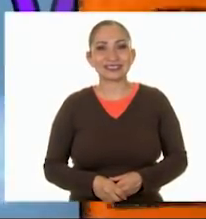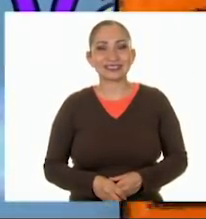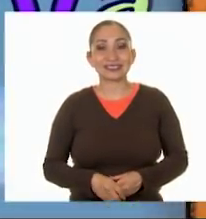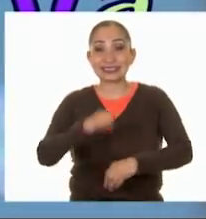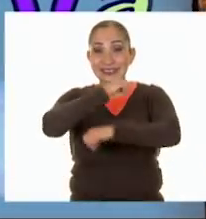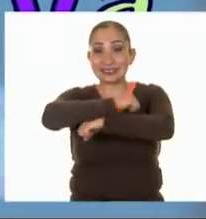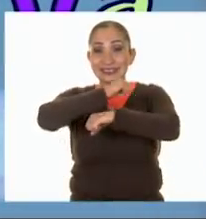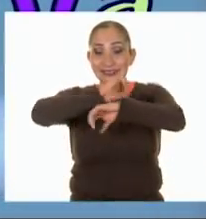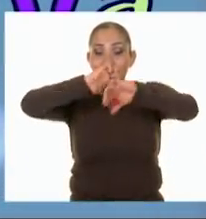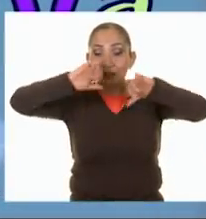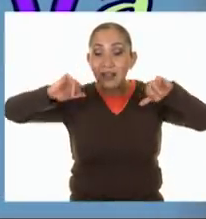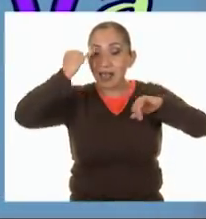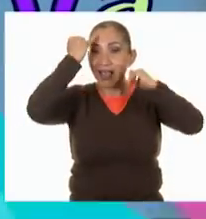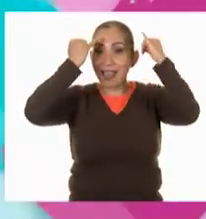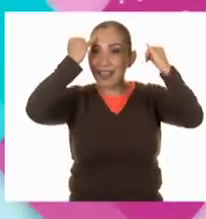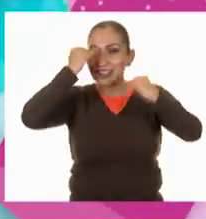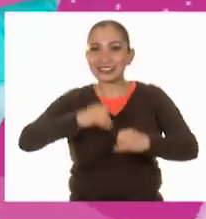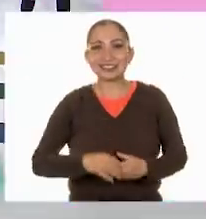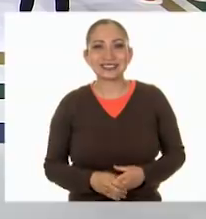¡Ventana creativa!